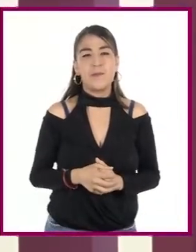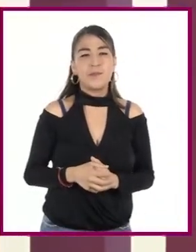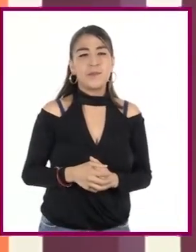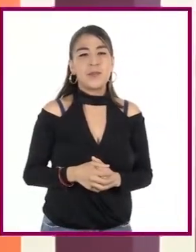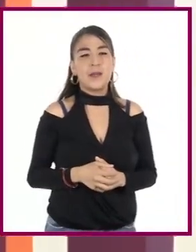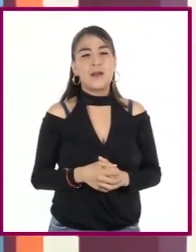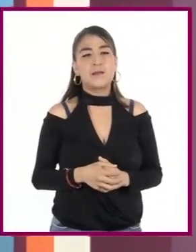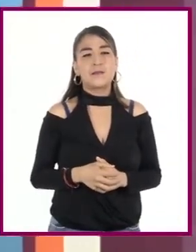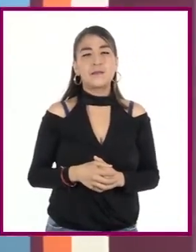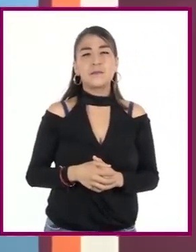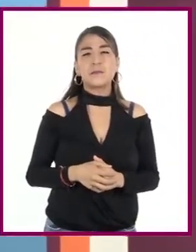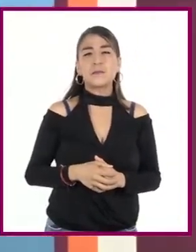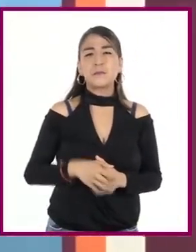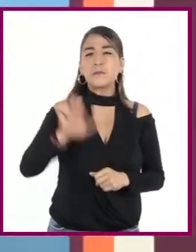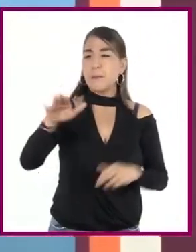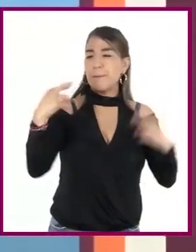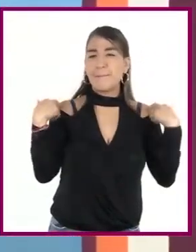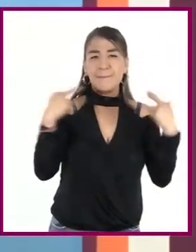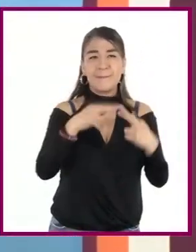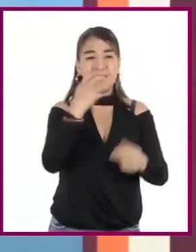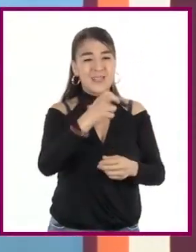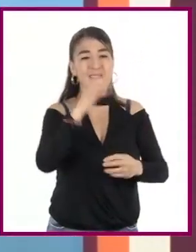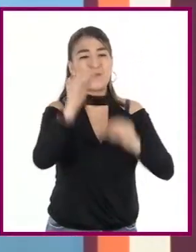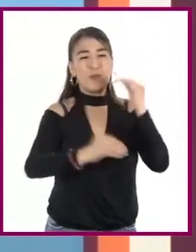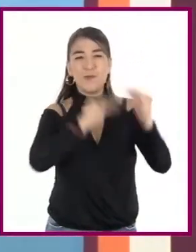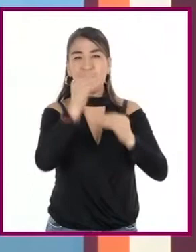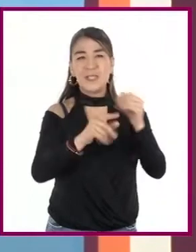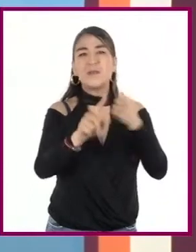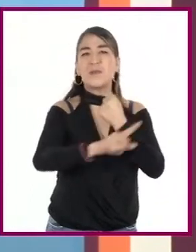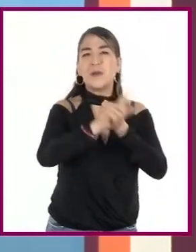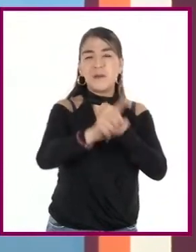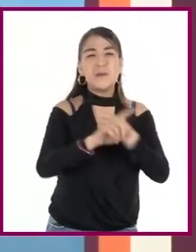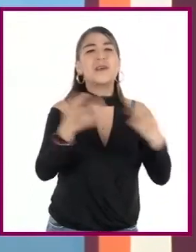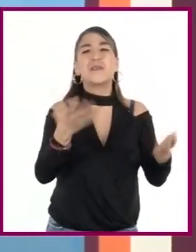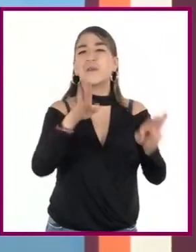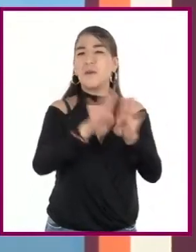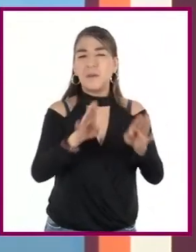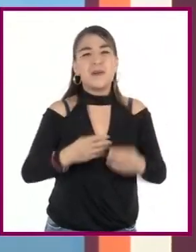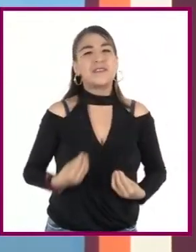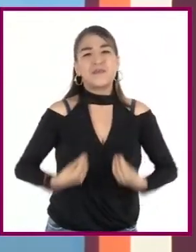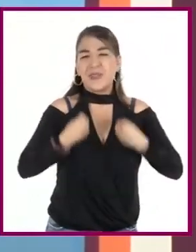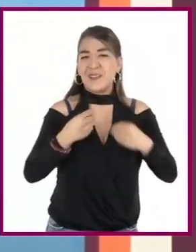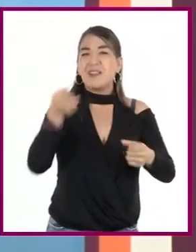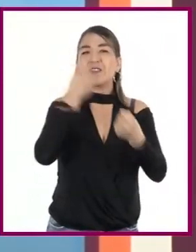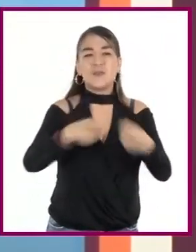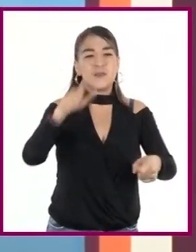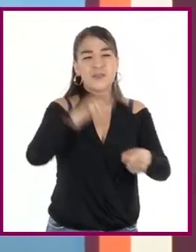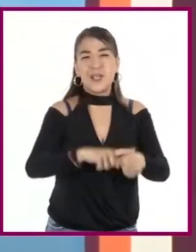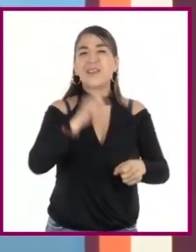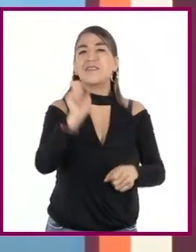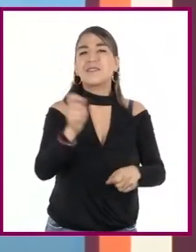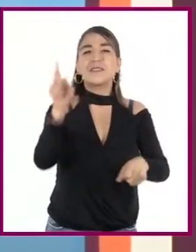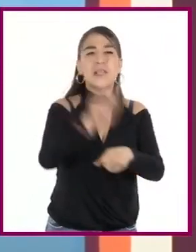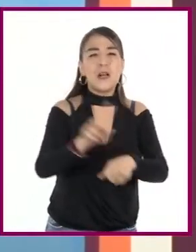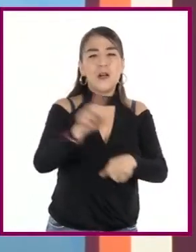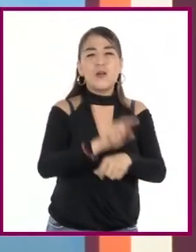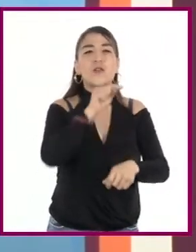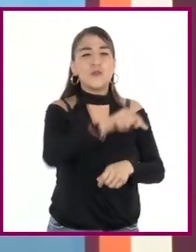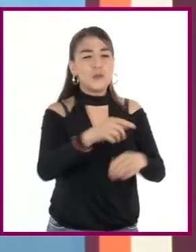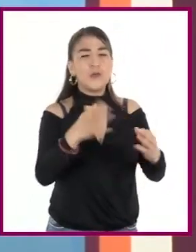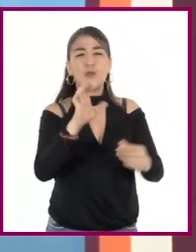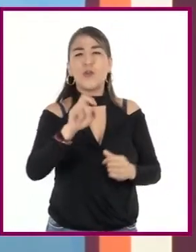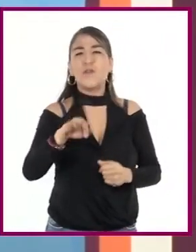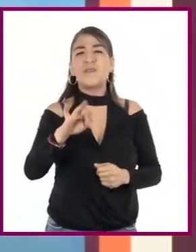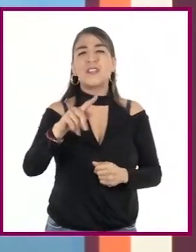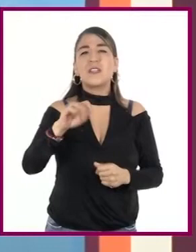Maestro, los conflictos son parte de la vida individual y social. Generalmente, el conflicto se asocia con